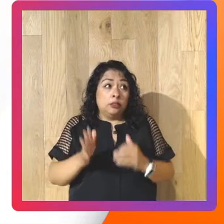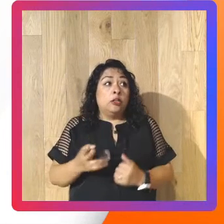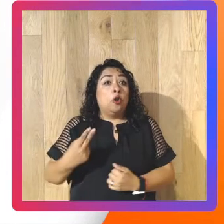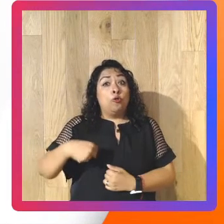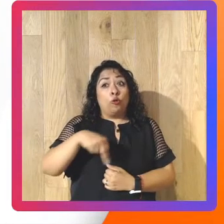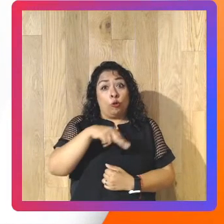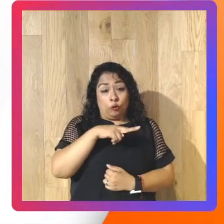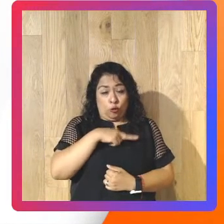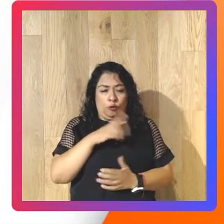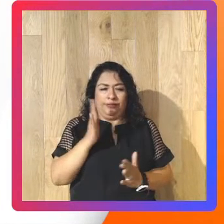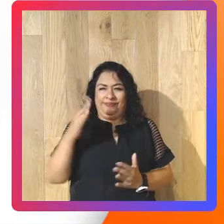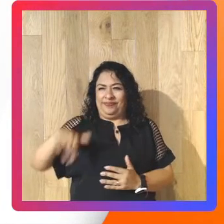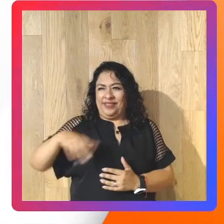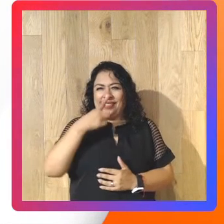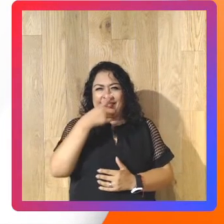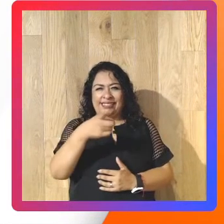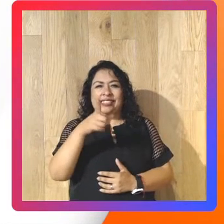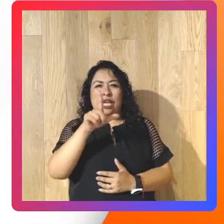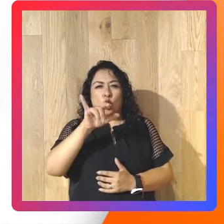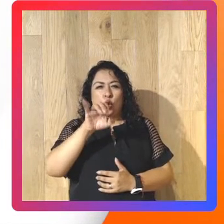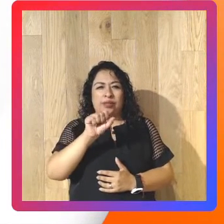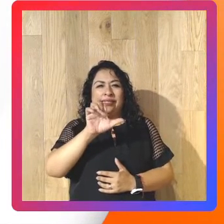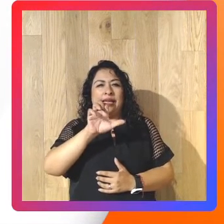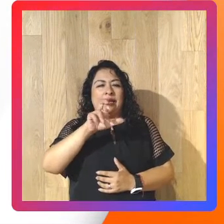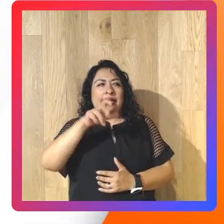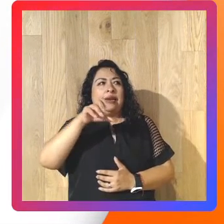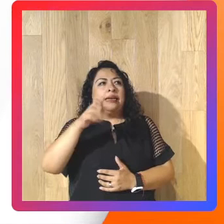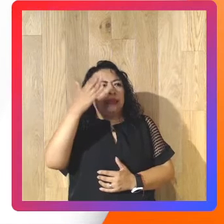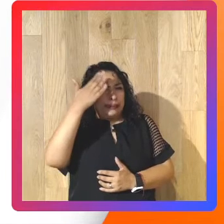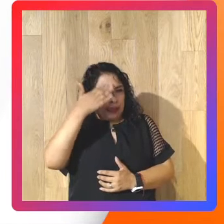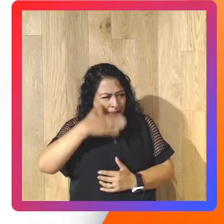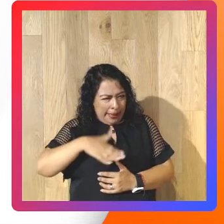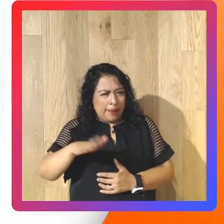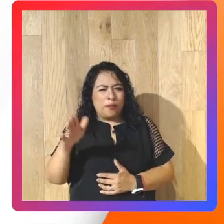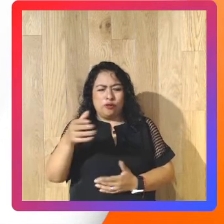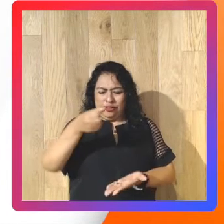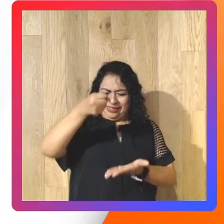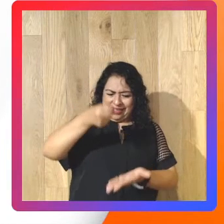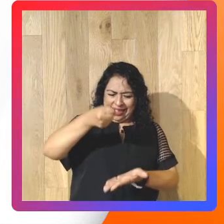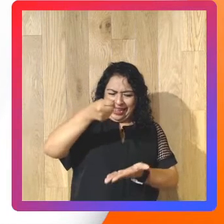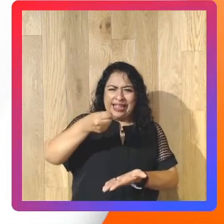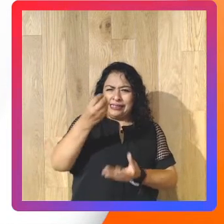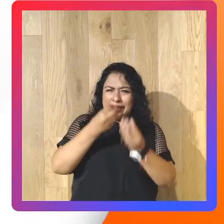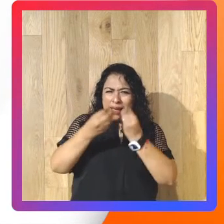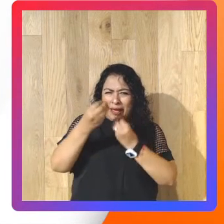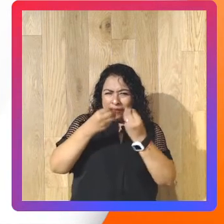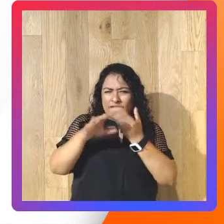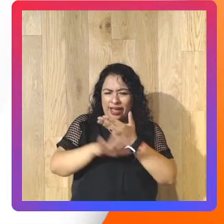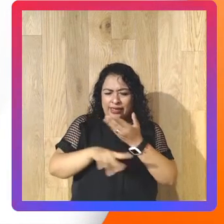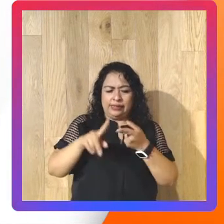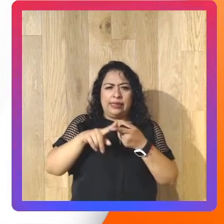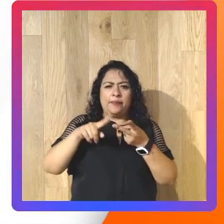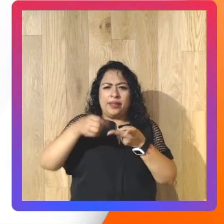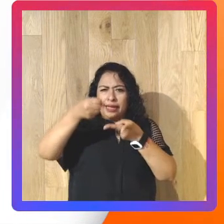Nosotros, y como mencionó Luis Enrique, también tenemos muy claro lo que es una canasta básica alimentaria, una